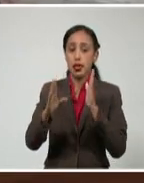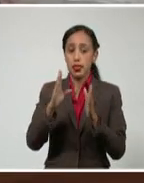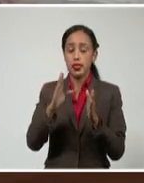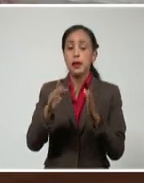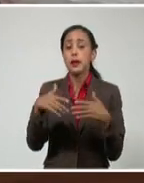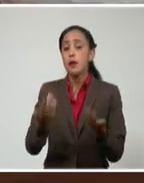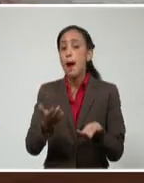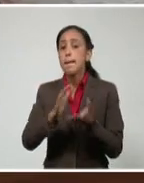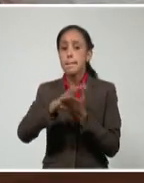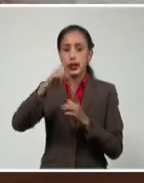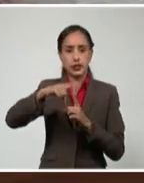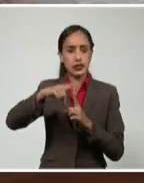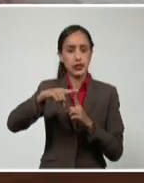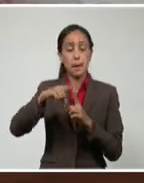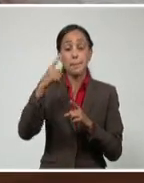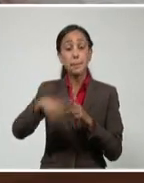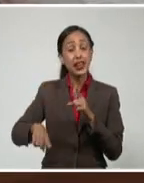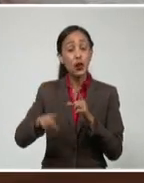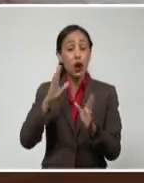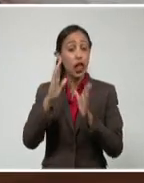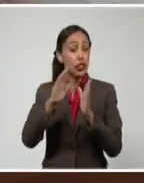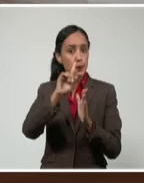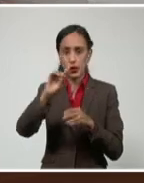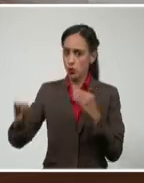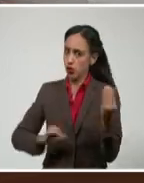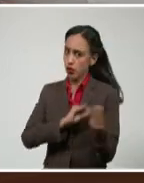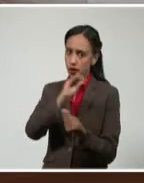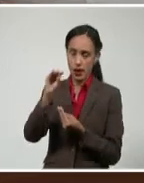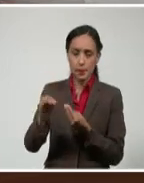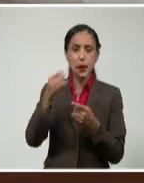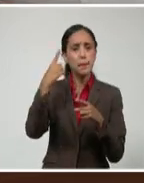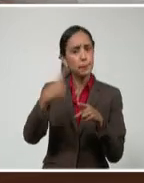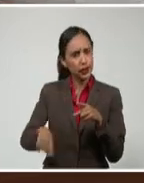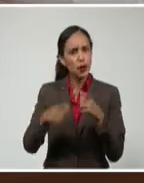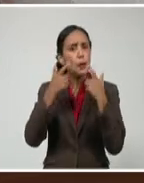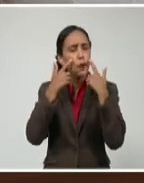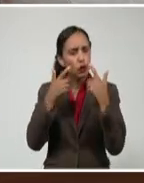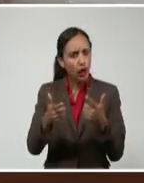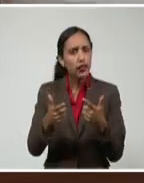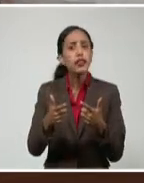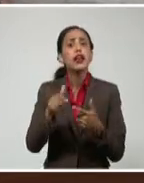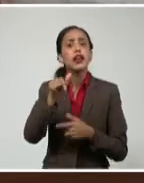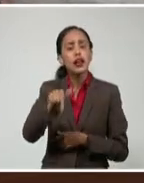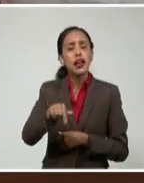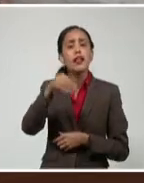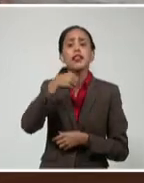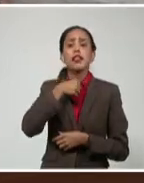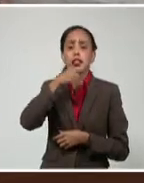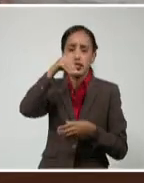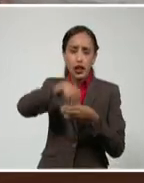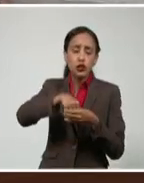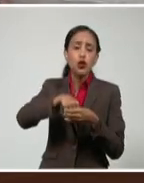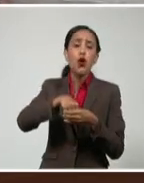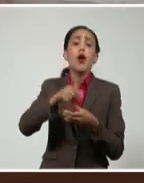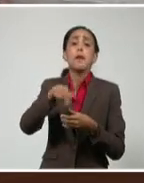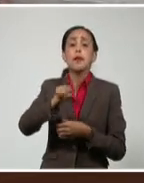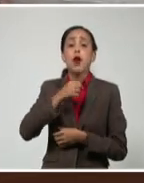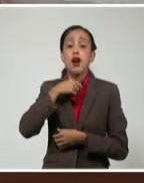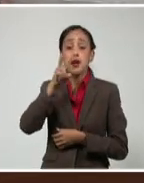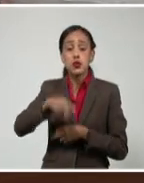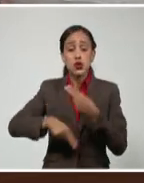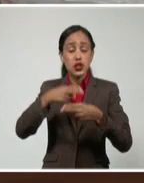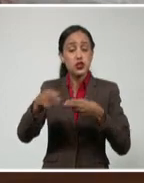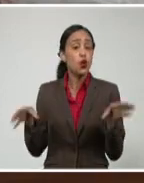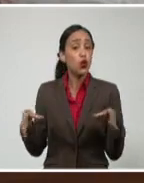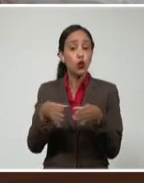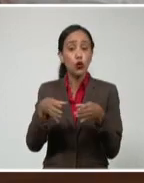etapa, pero realmente es meritorio señalarlo como parte de la evaluación que realizó este grupo